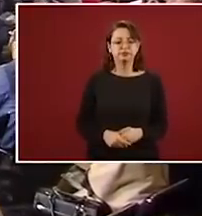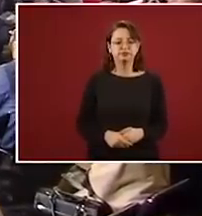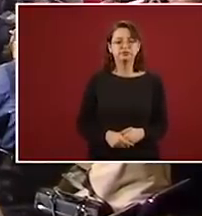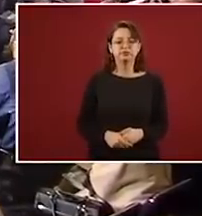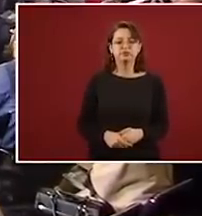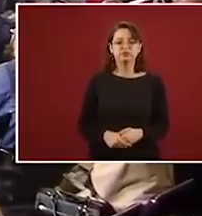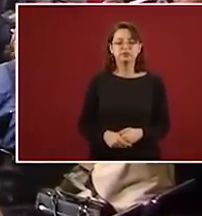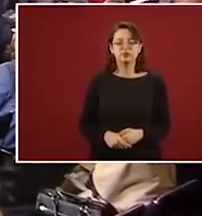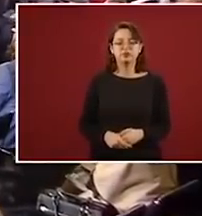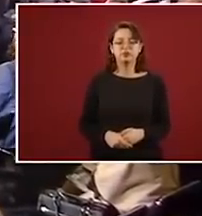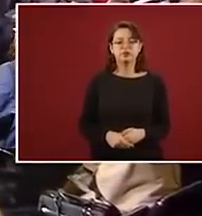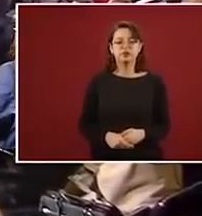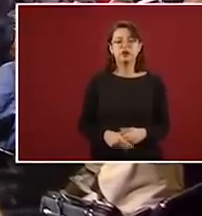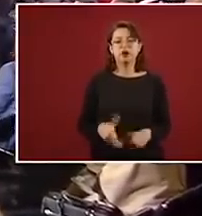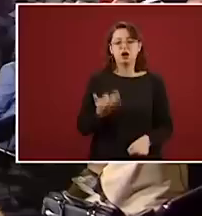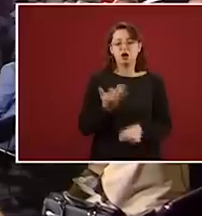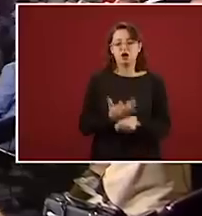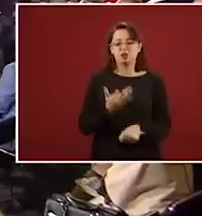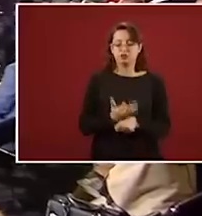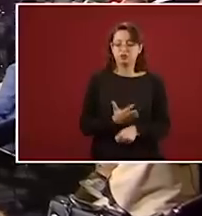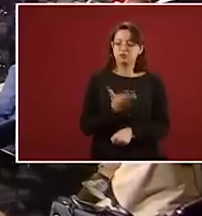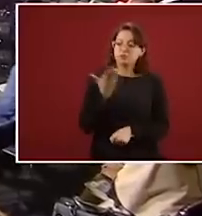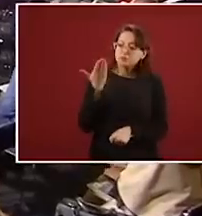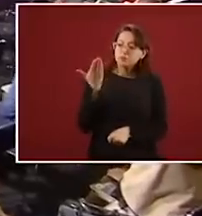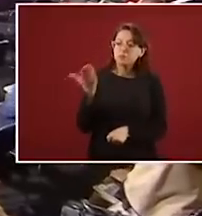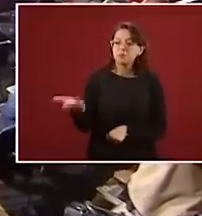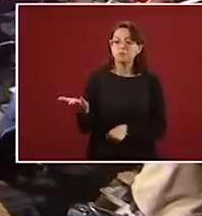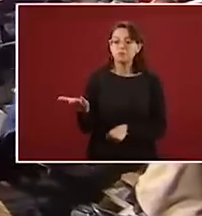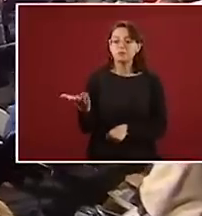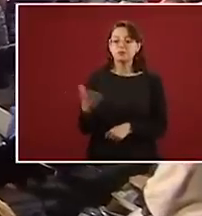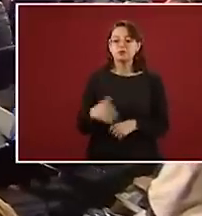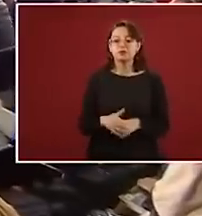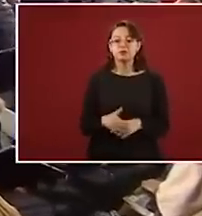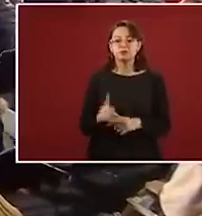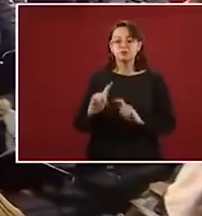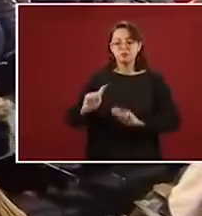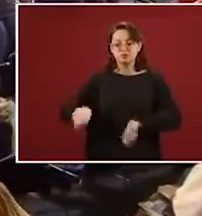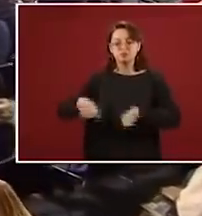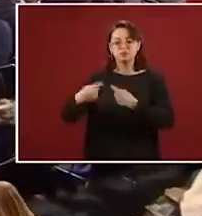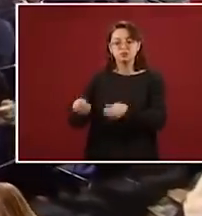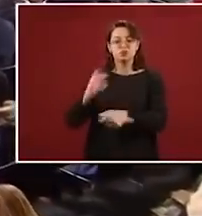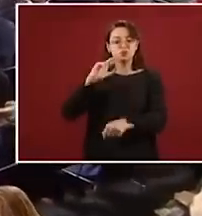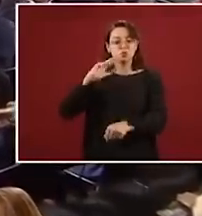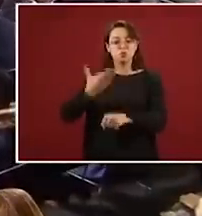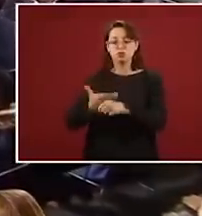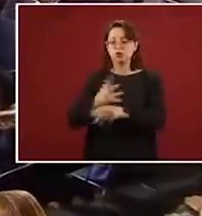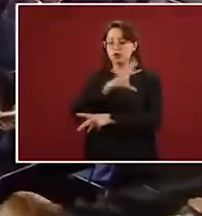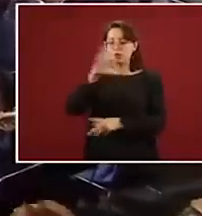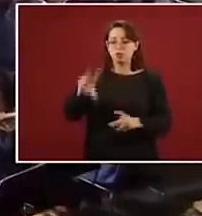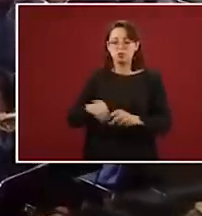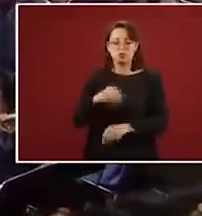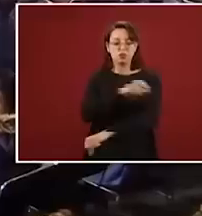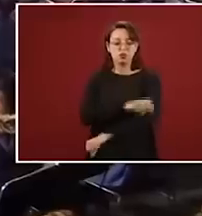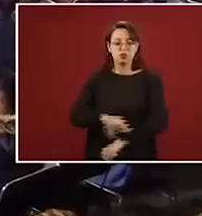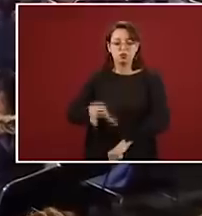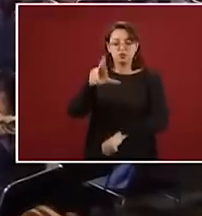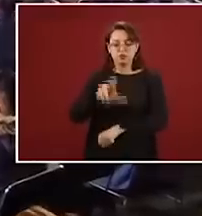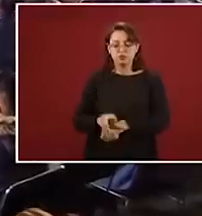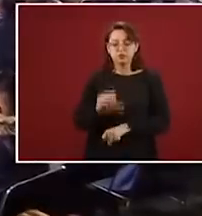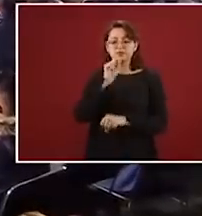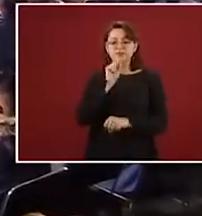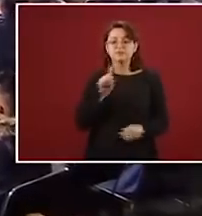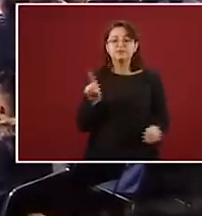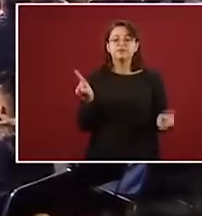Y por eso le pedimos a él que desde el principio coordinara todo este proceso. Invité